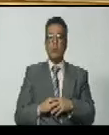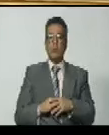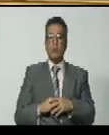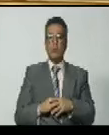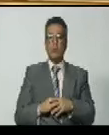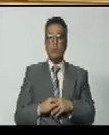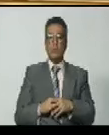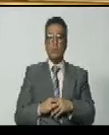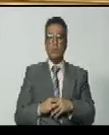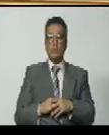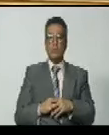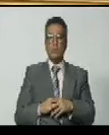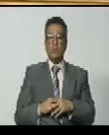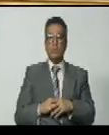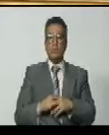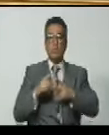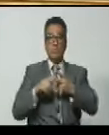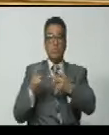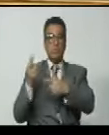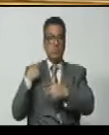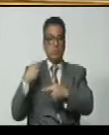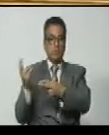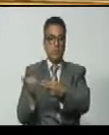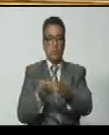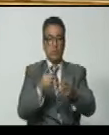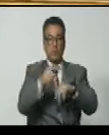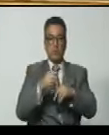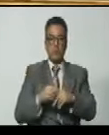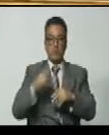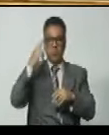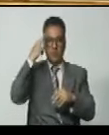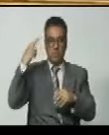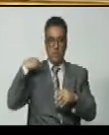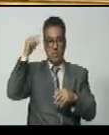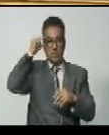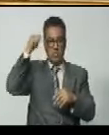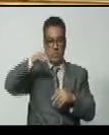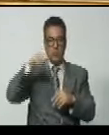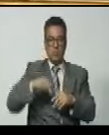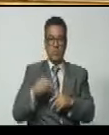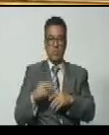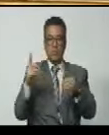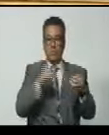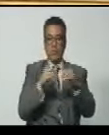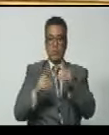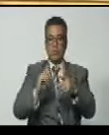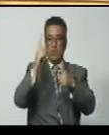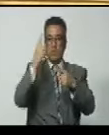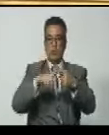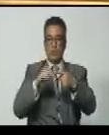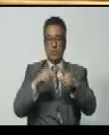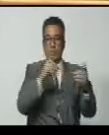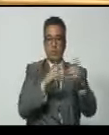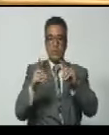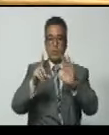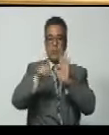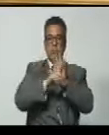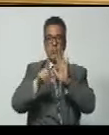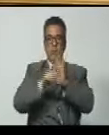Son nuestras invitadas de honor el día de hoy para la discusión, en primera discusión de la ley,